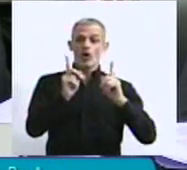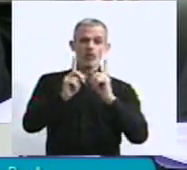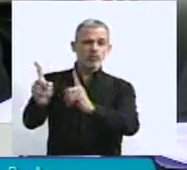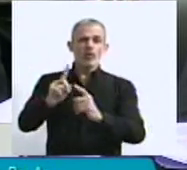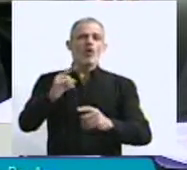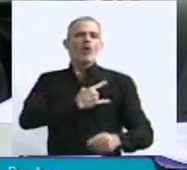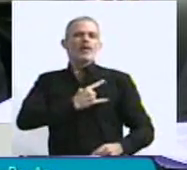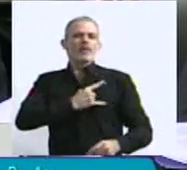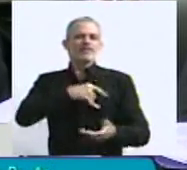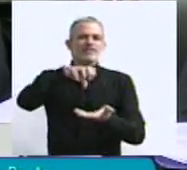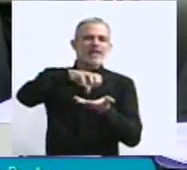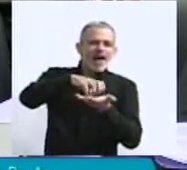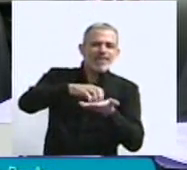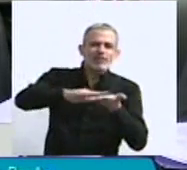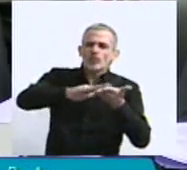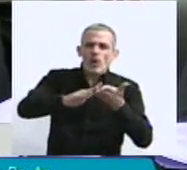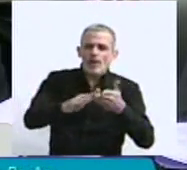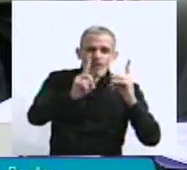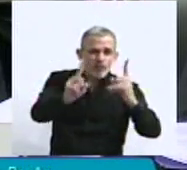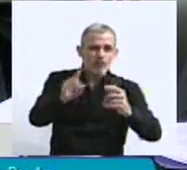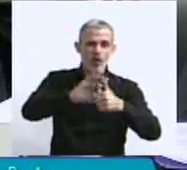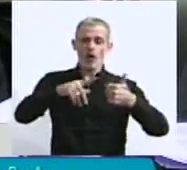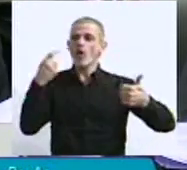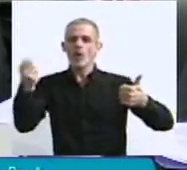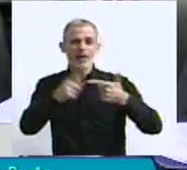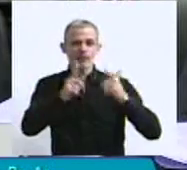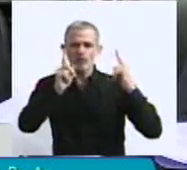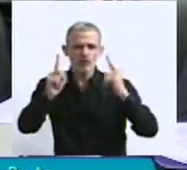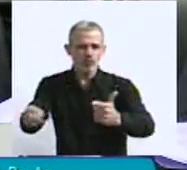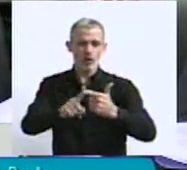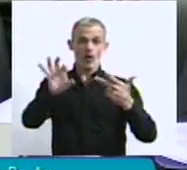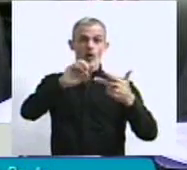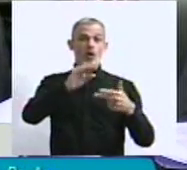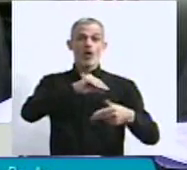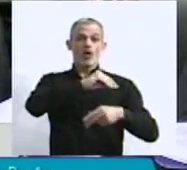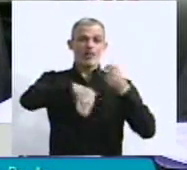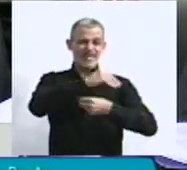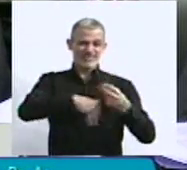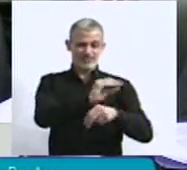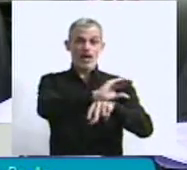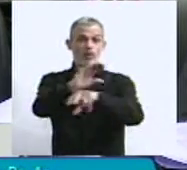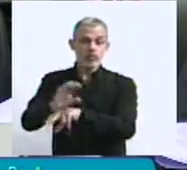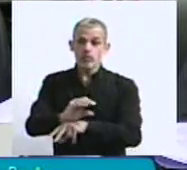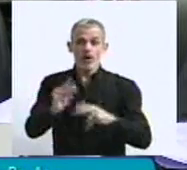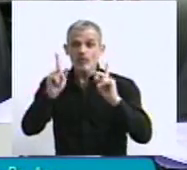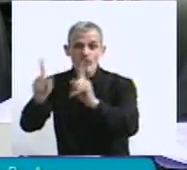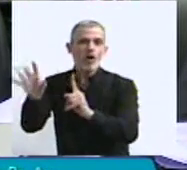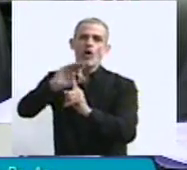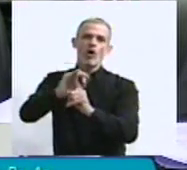nuevas universidades, o se sostiene la cobertura previsional, o se sostienen las asignaciones familiares, o se retrocede